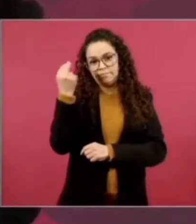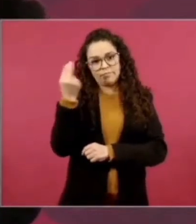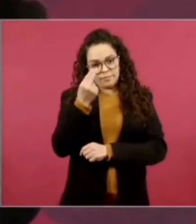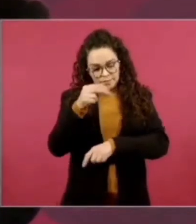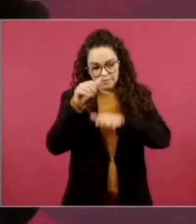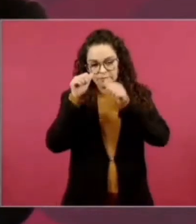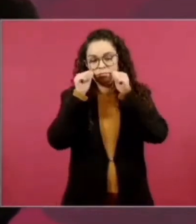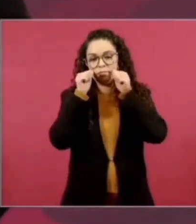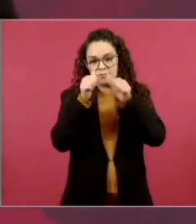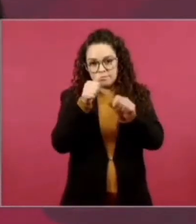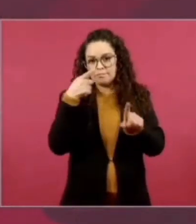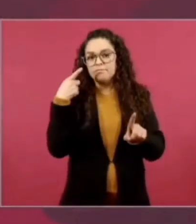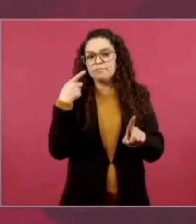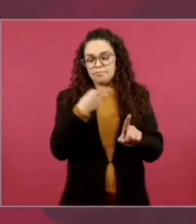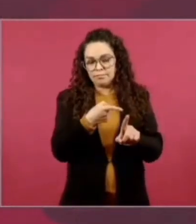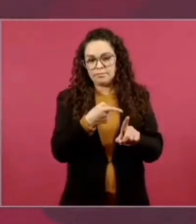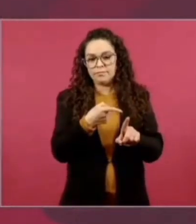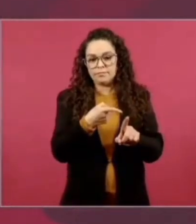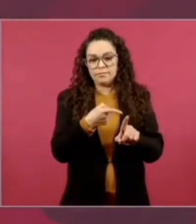avanzamos,